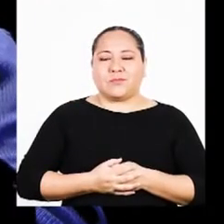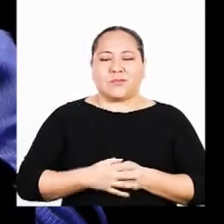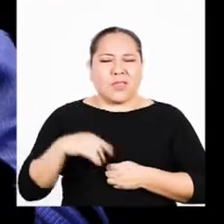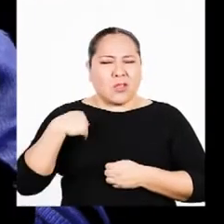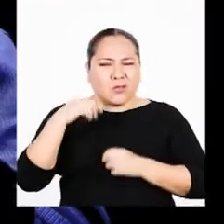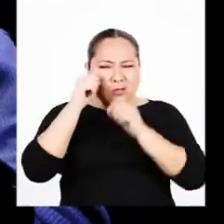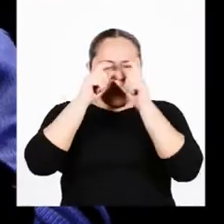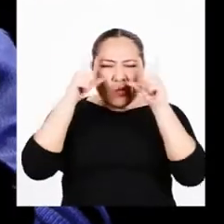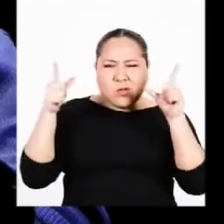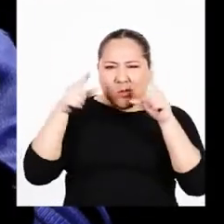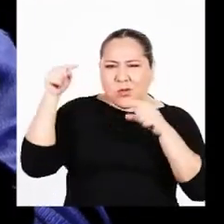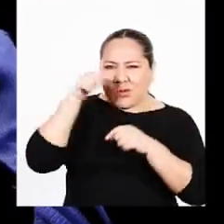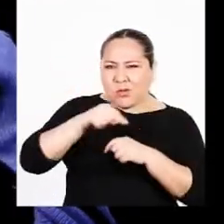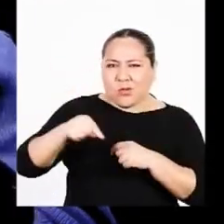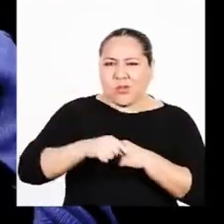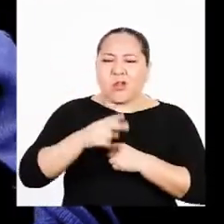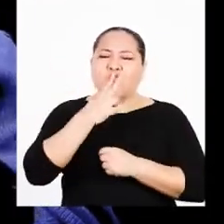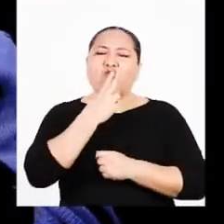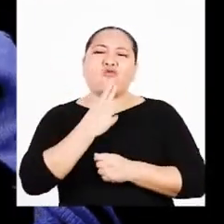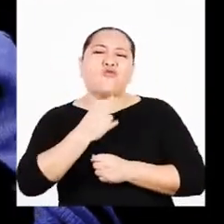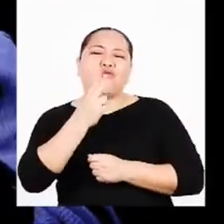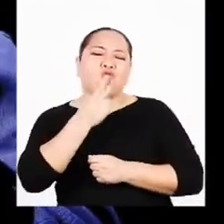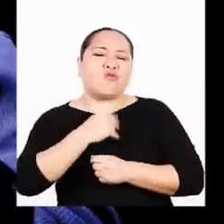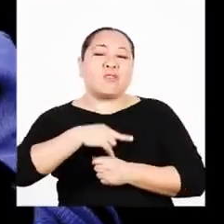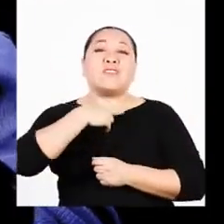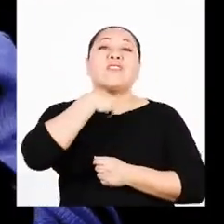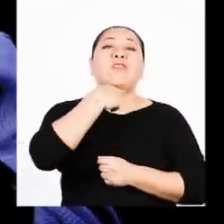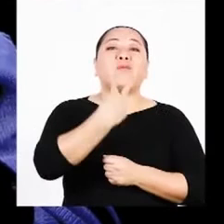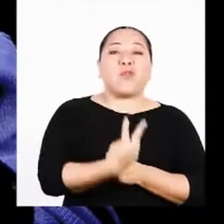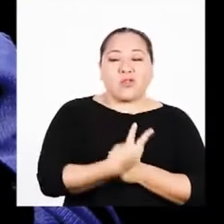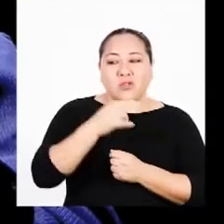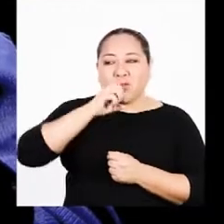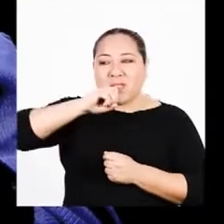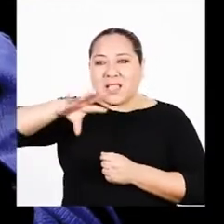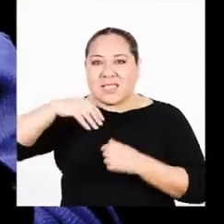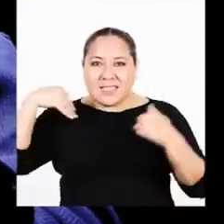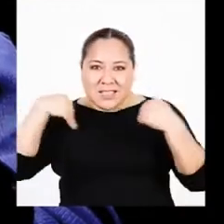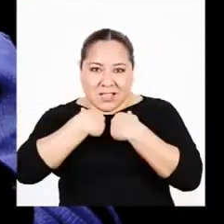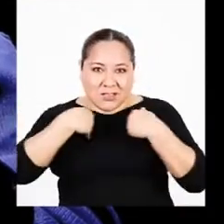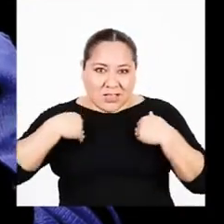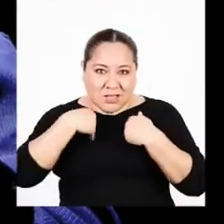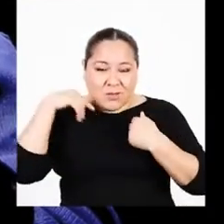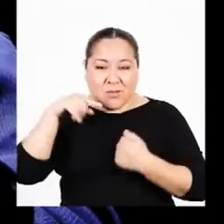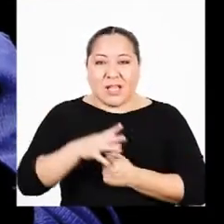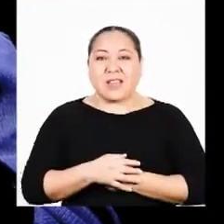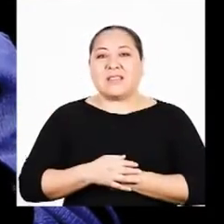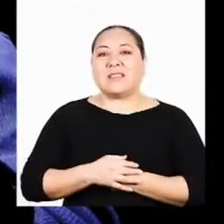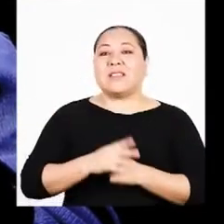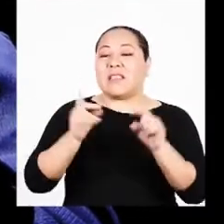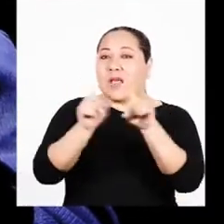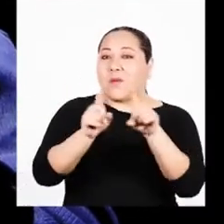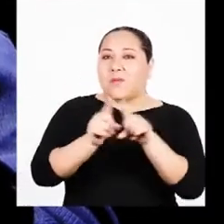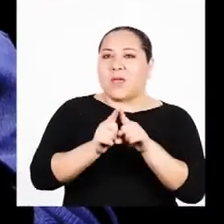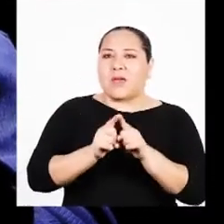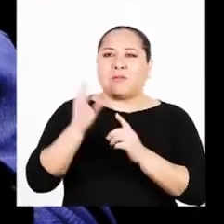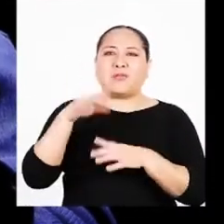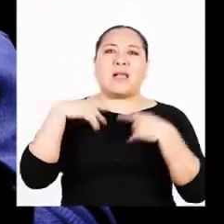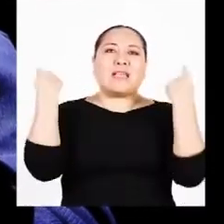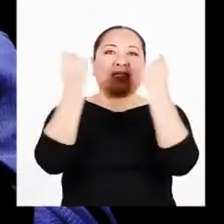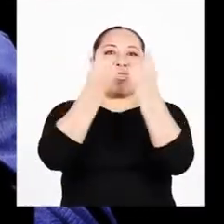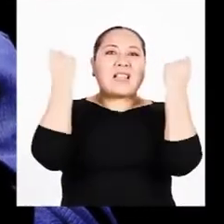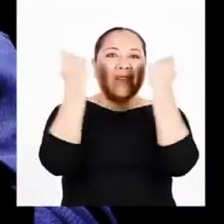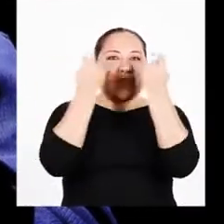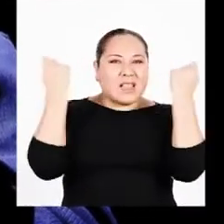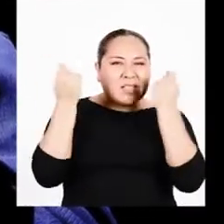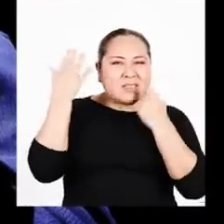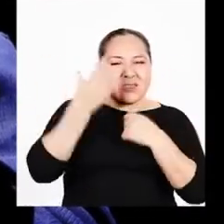Me llamó mucho la atención el tono cariñoso al usar diminutivos para referirse a los animales. Además, todo el